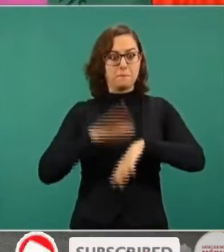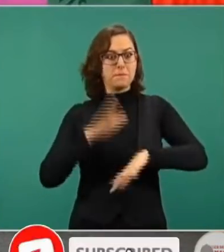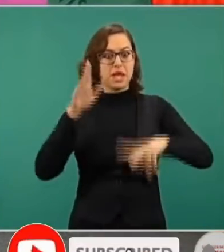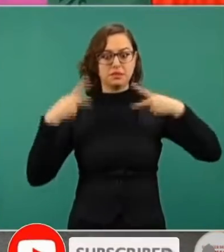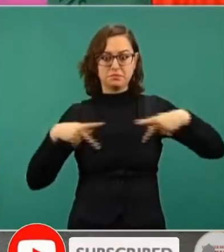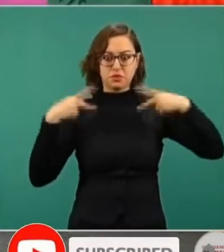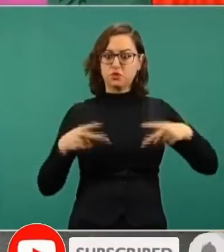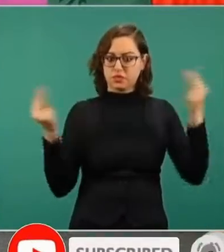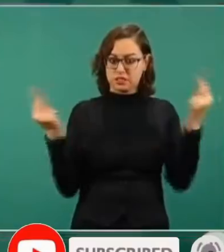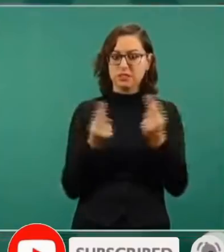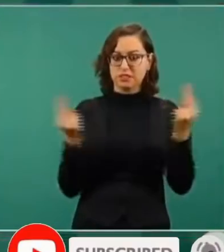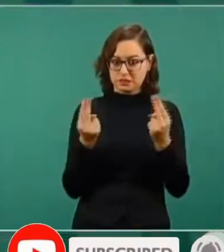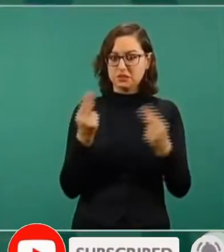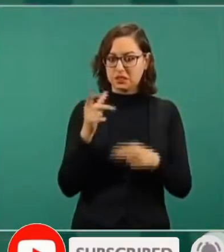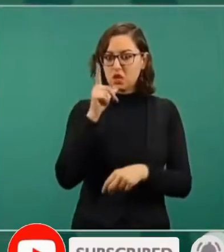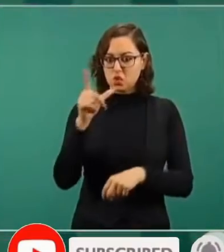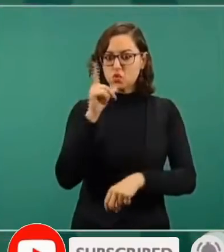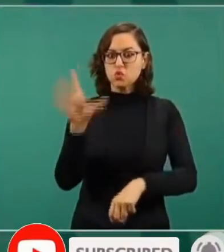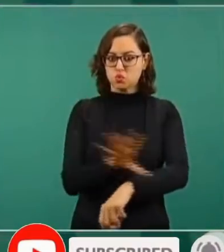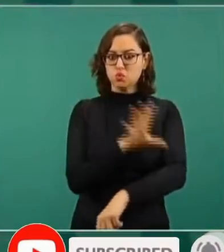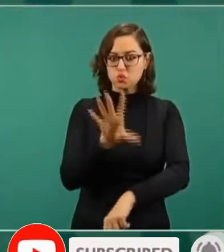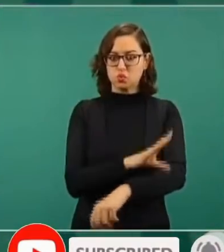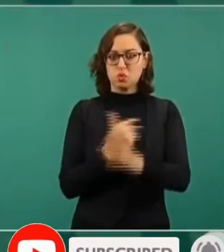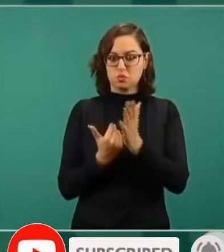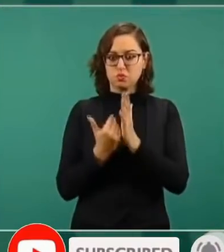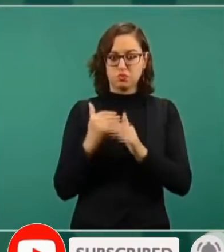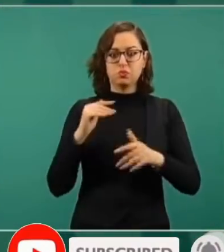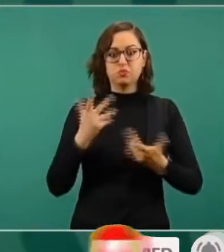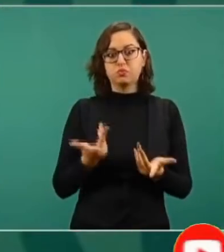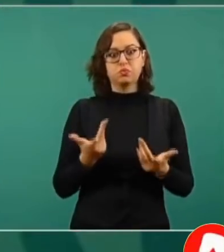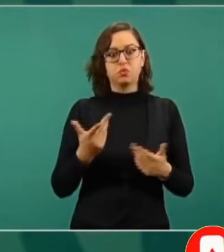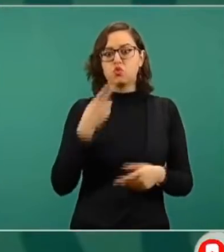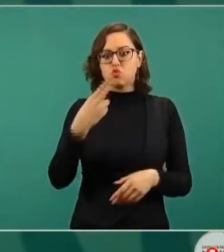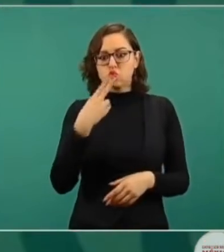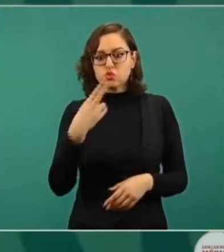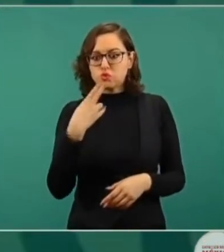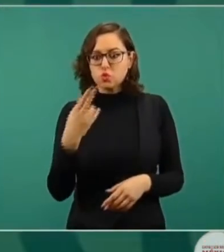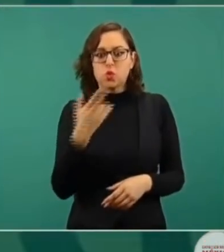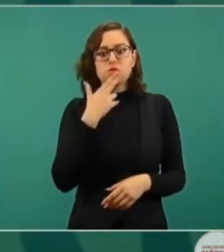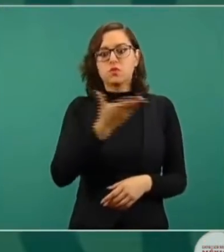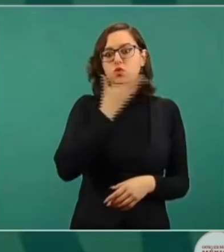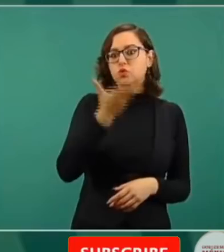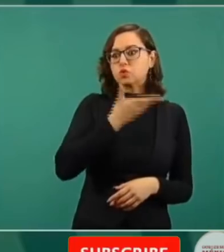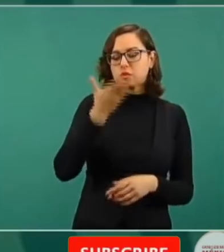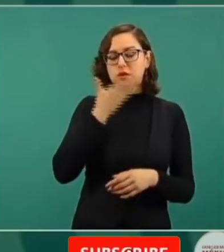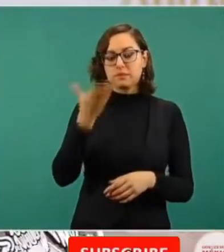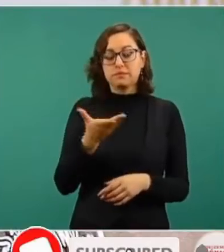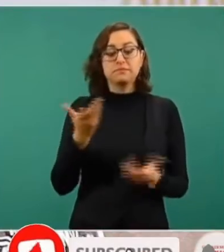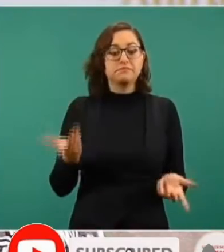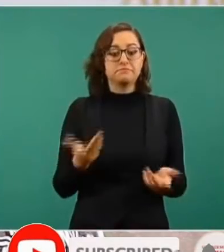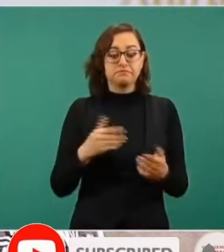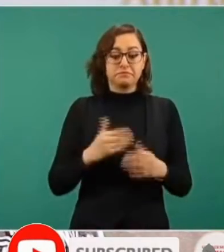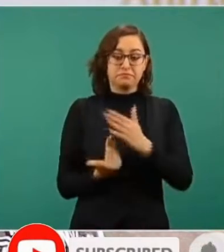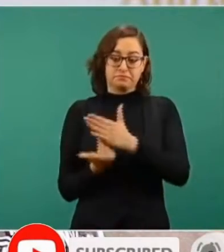va demandándose más durante todo el día, hasta llegar a lo que se llama el pico de la demanda, la mayor demanda.